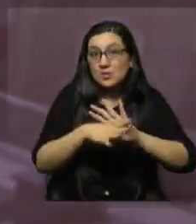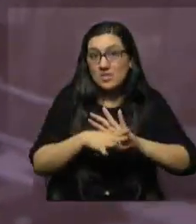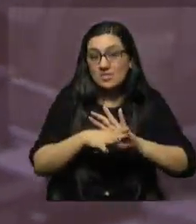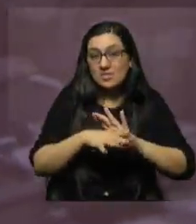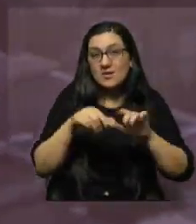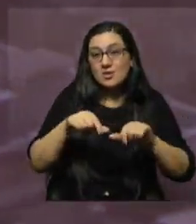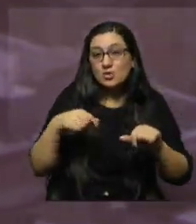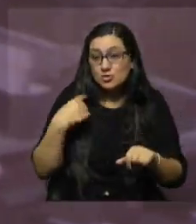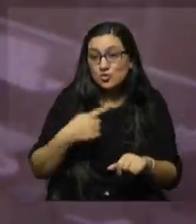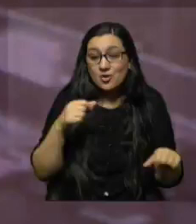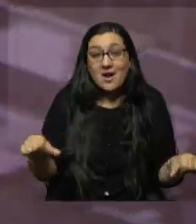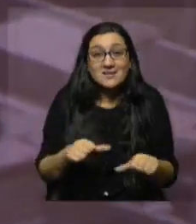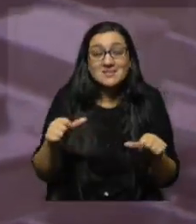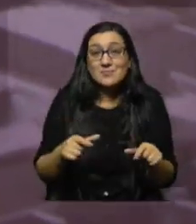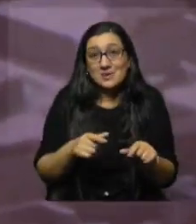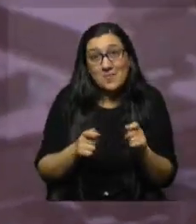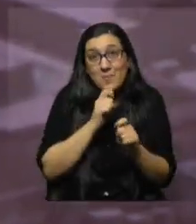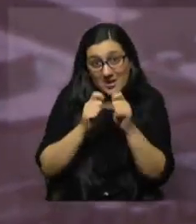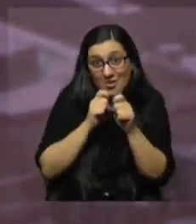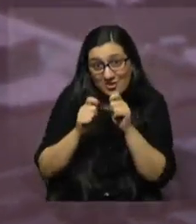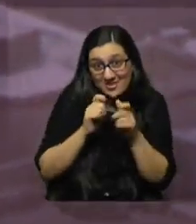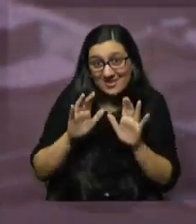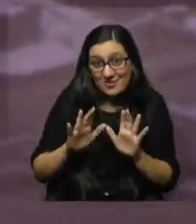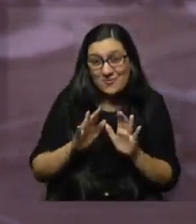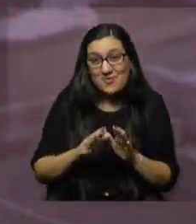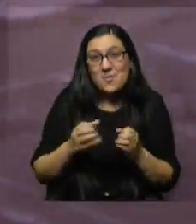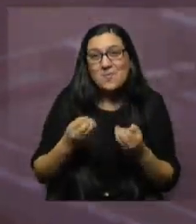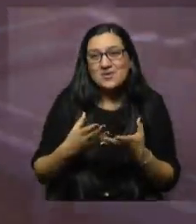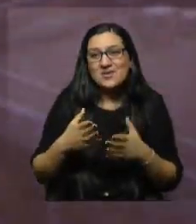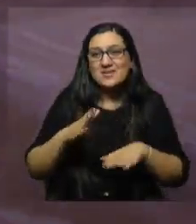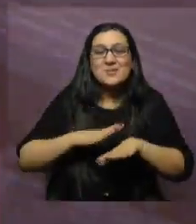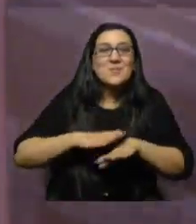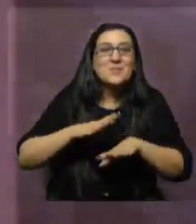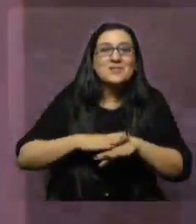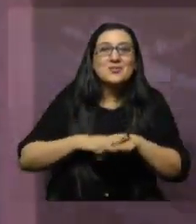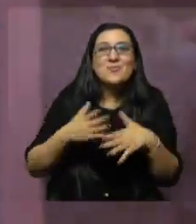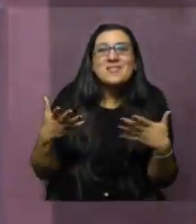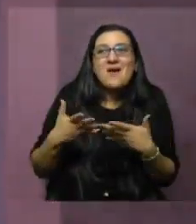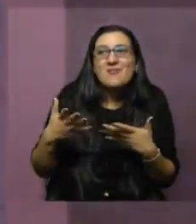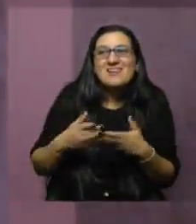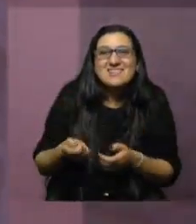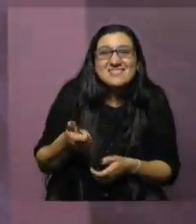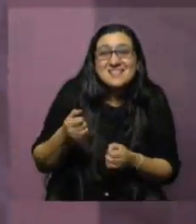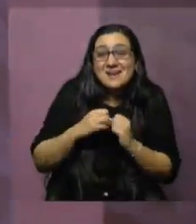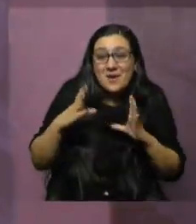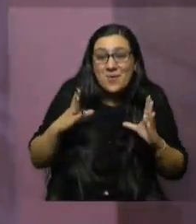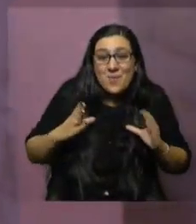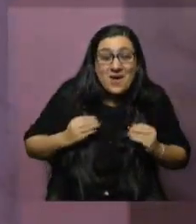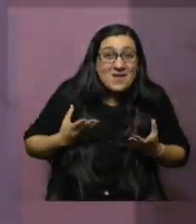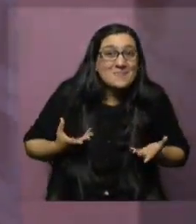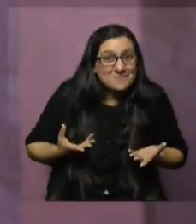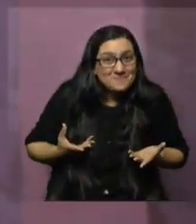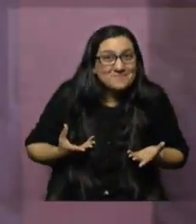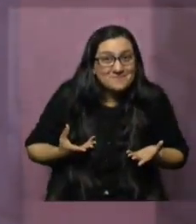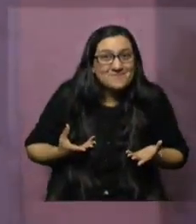estamos haciendo es de lo más periodístico que hemos hecho en el ciclo, porque que estemos viviendo estos momentos como el que vivimos recién en la escuela, habla de